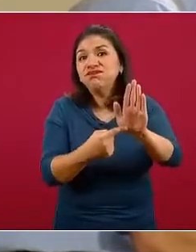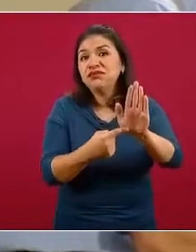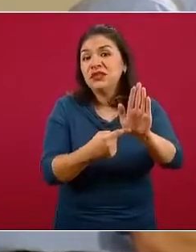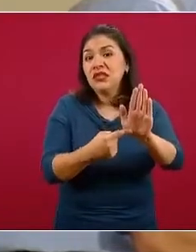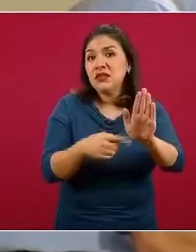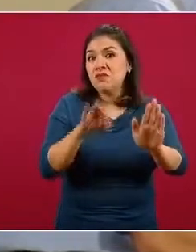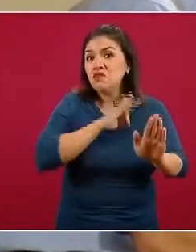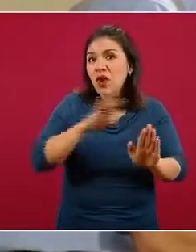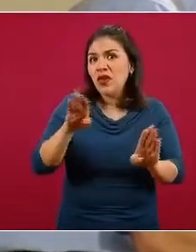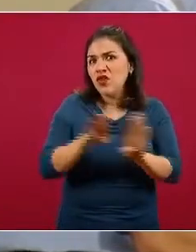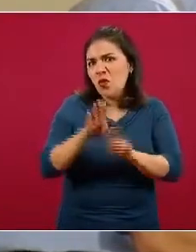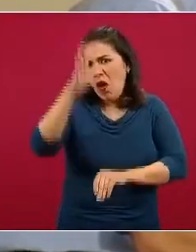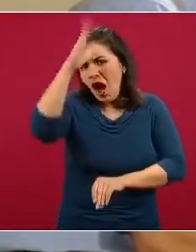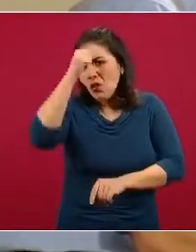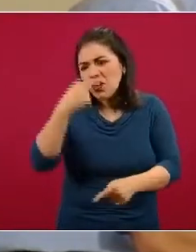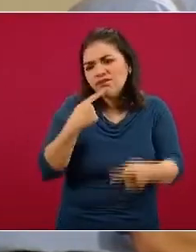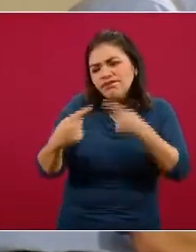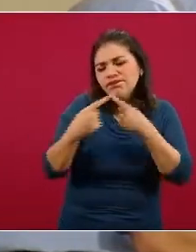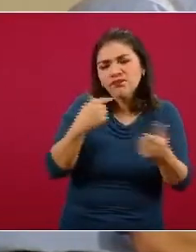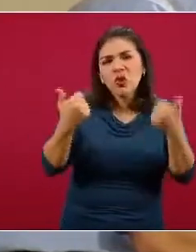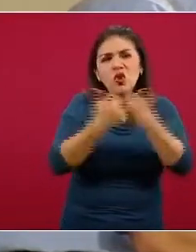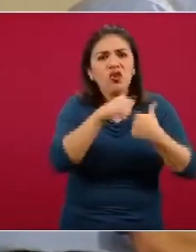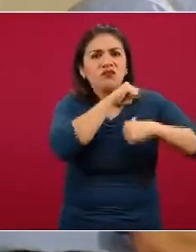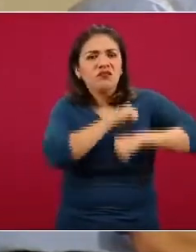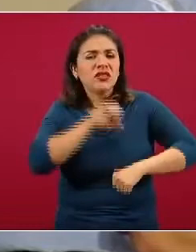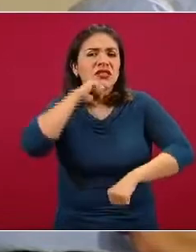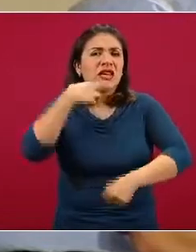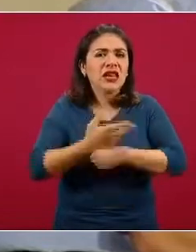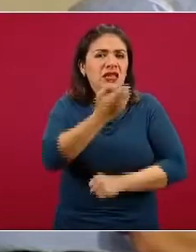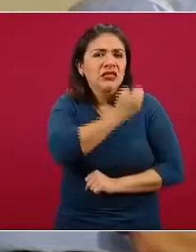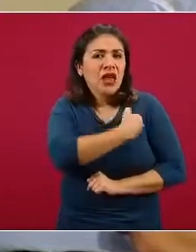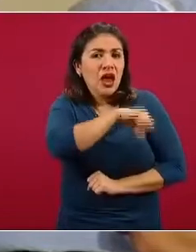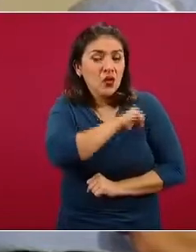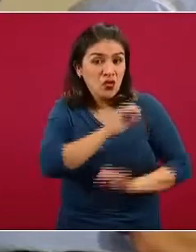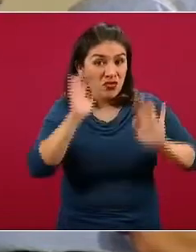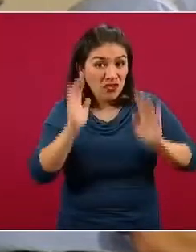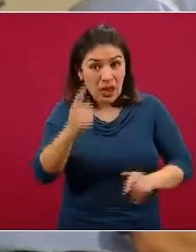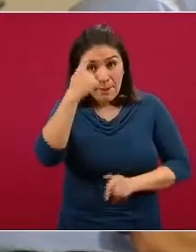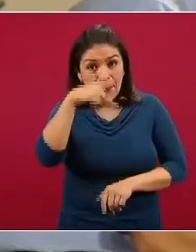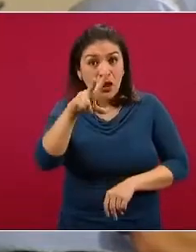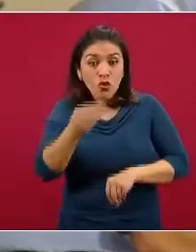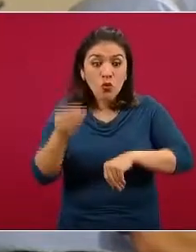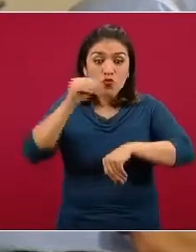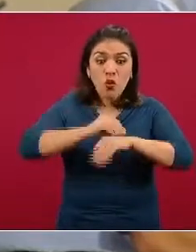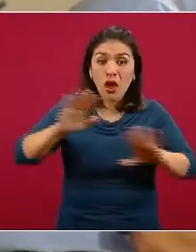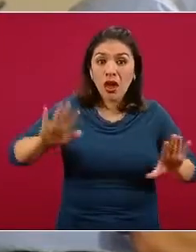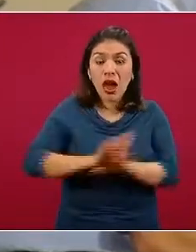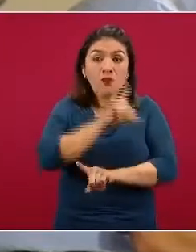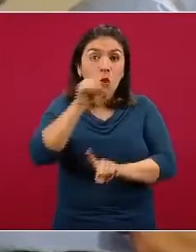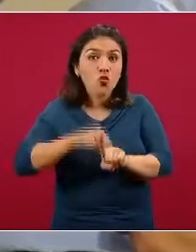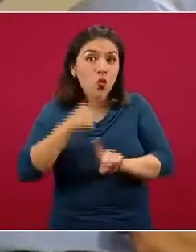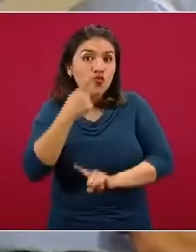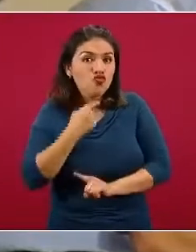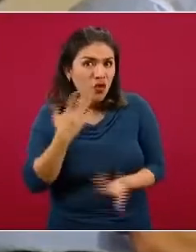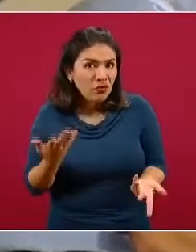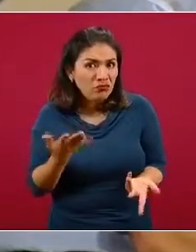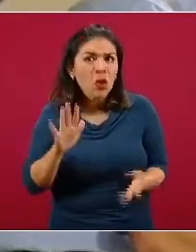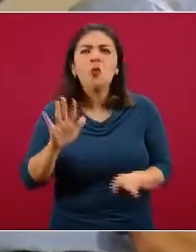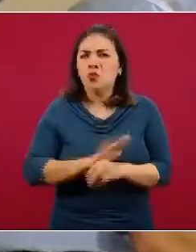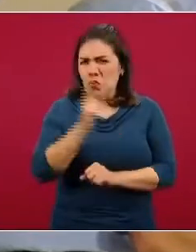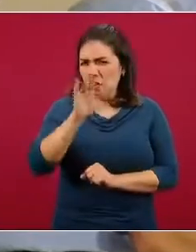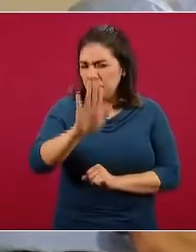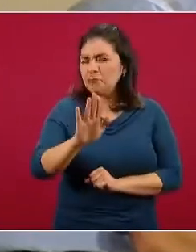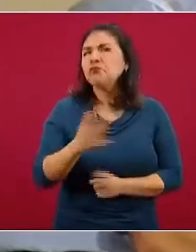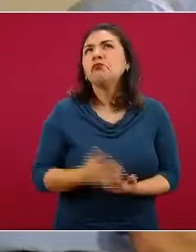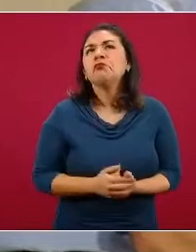ha llegado a un acuerdo entre las autoridades y la Secretaría de Salud para no colocarlo en el rojo, tomando en cuenta